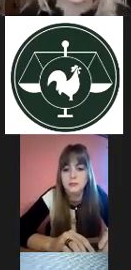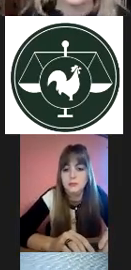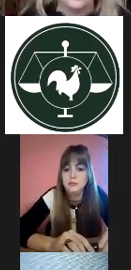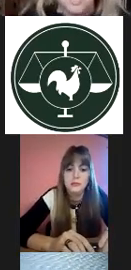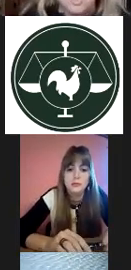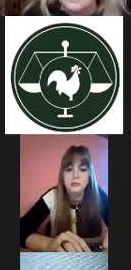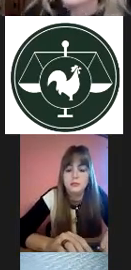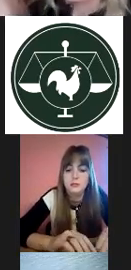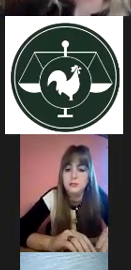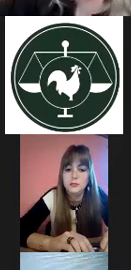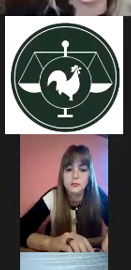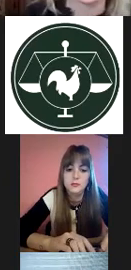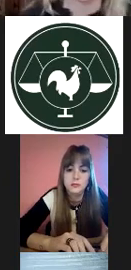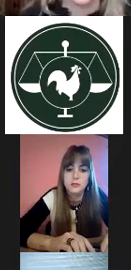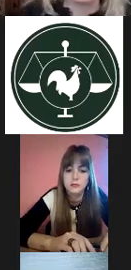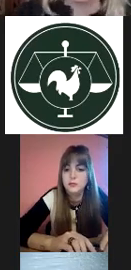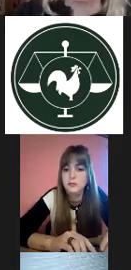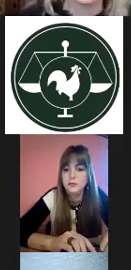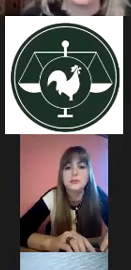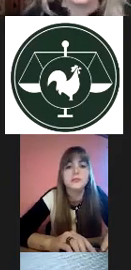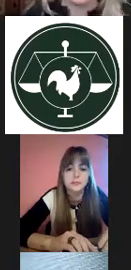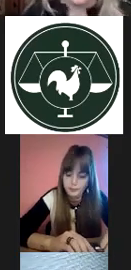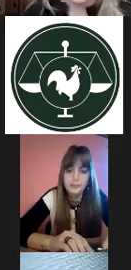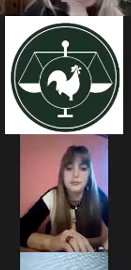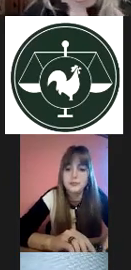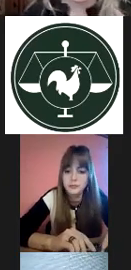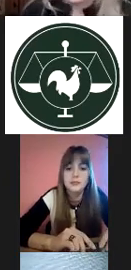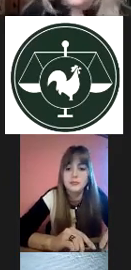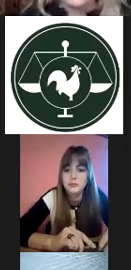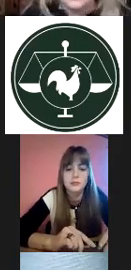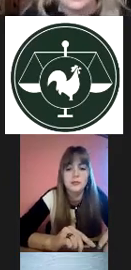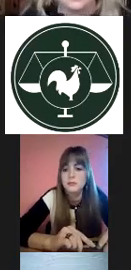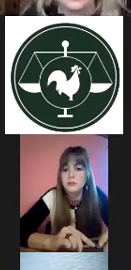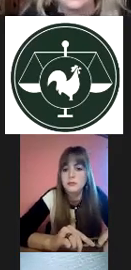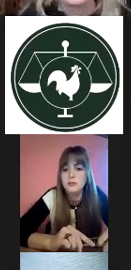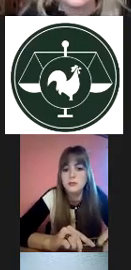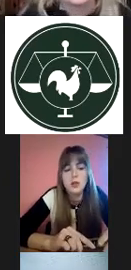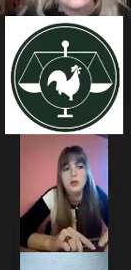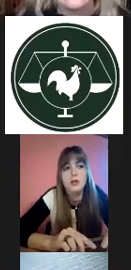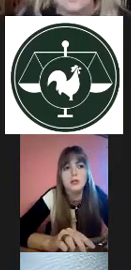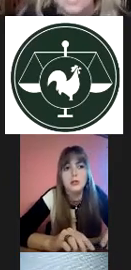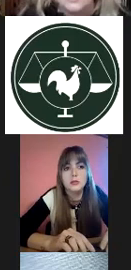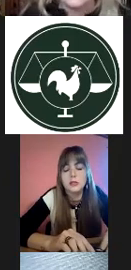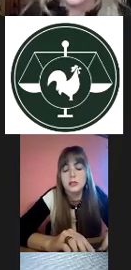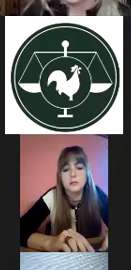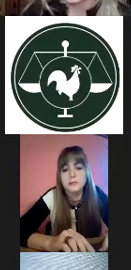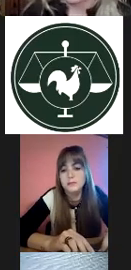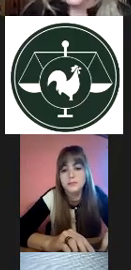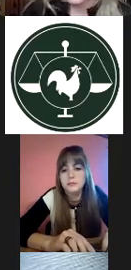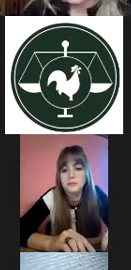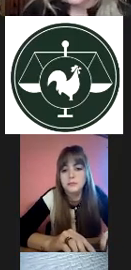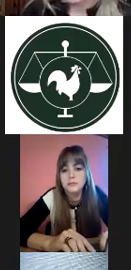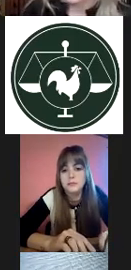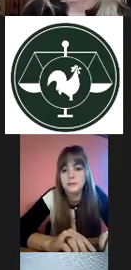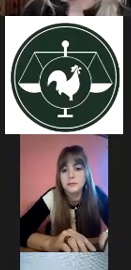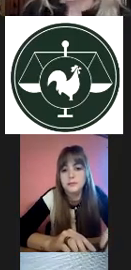hay un sanatorio, se opone porque se abre un hospital público. De ninguna manera. Bueno, este No, es no, el no. inconveniente que hay ahora en La